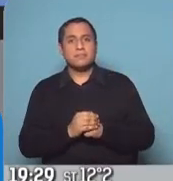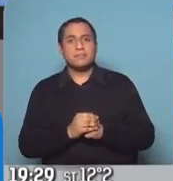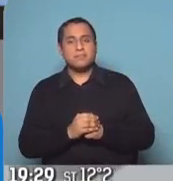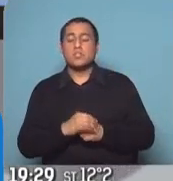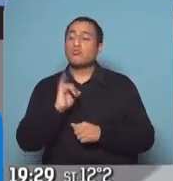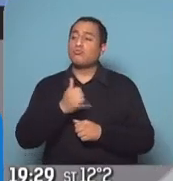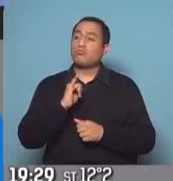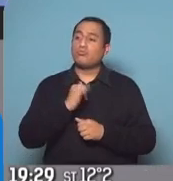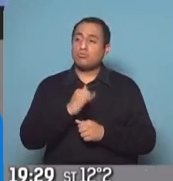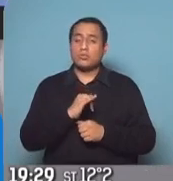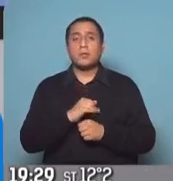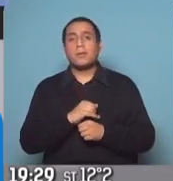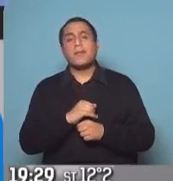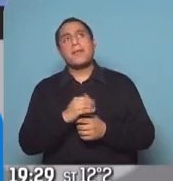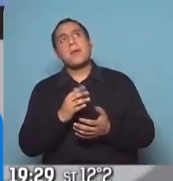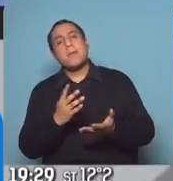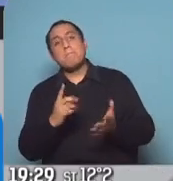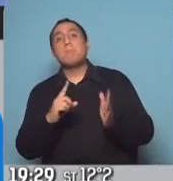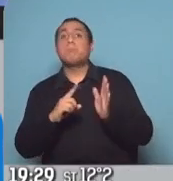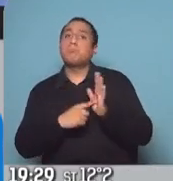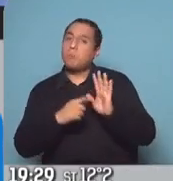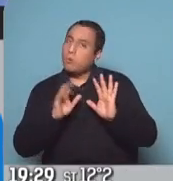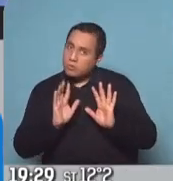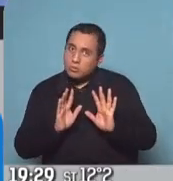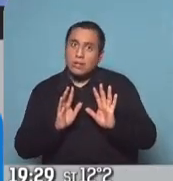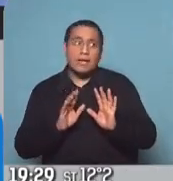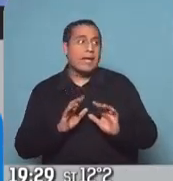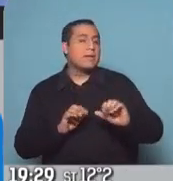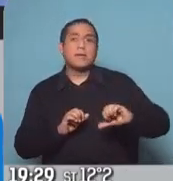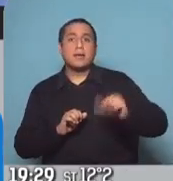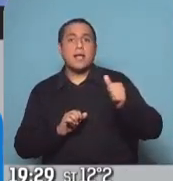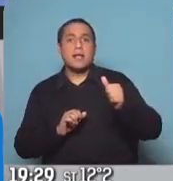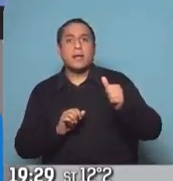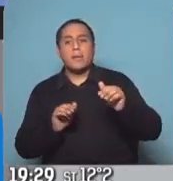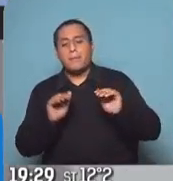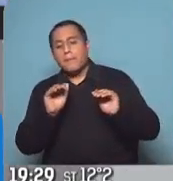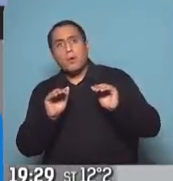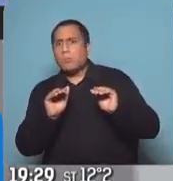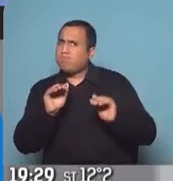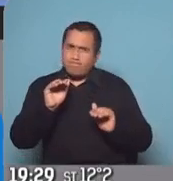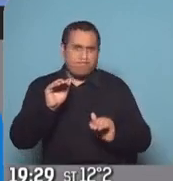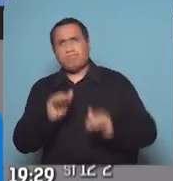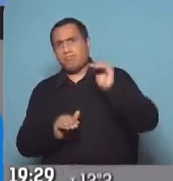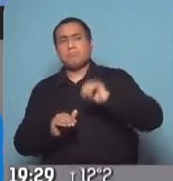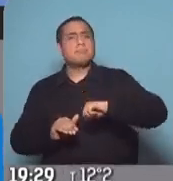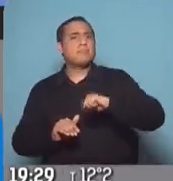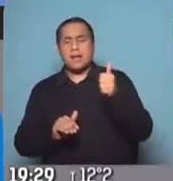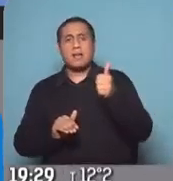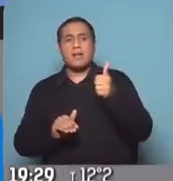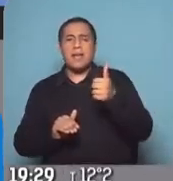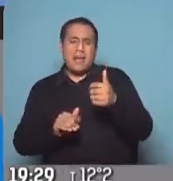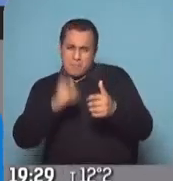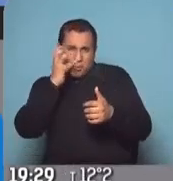Y, pero ganó absolutamente, ¿no? Sin discusión. Pensemos que en ese momento en el